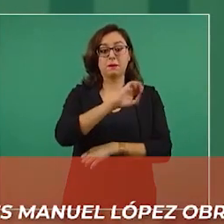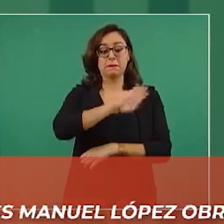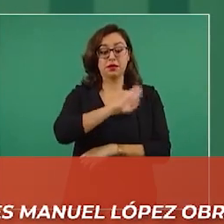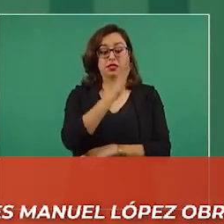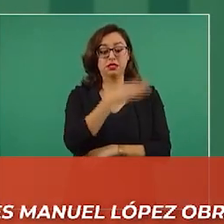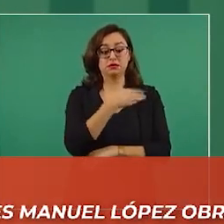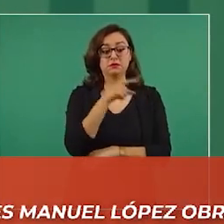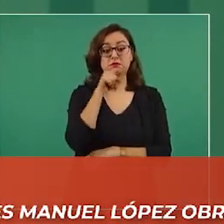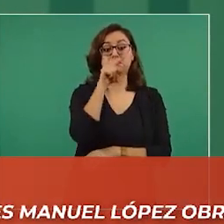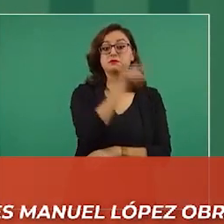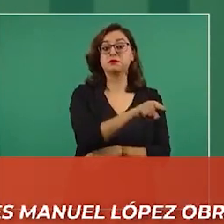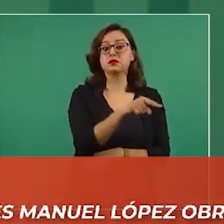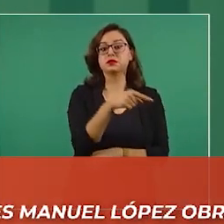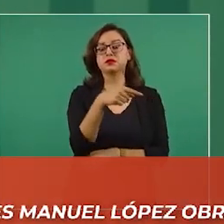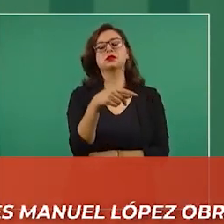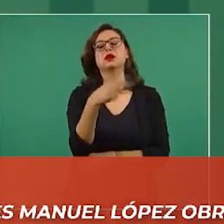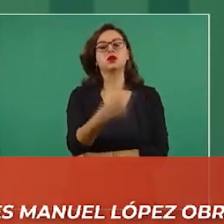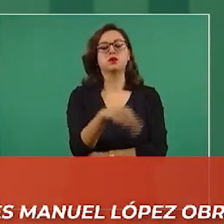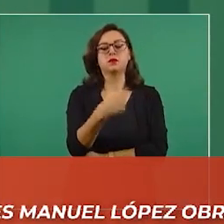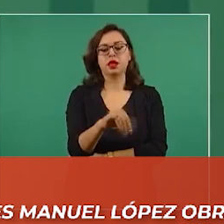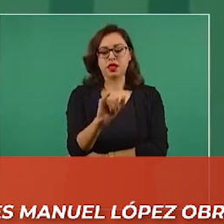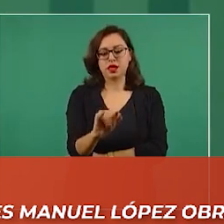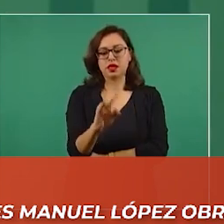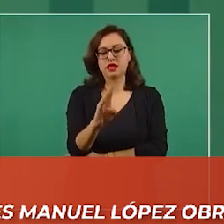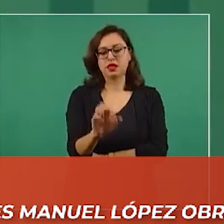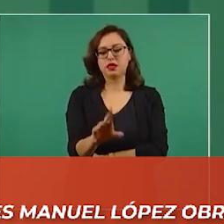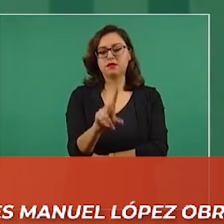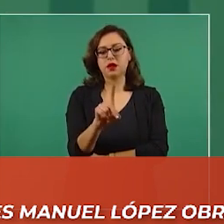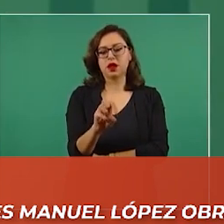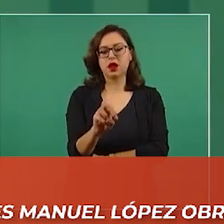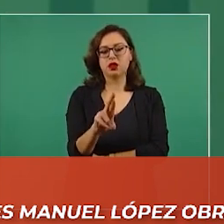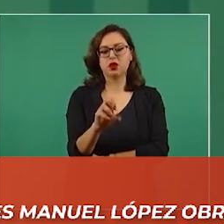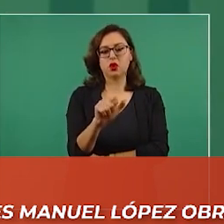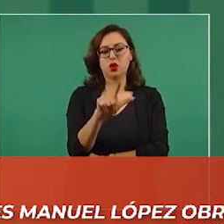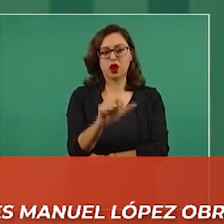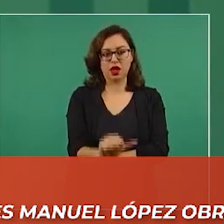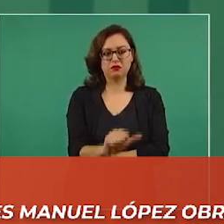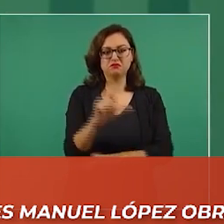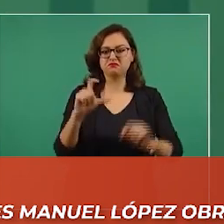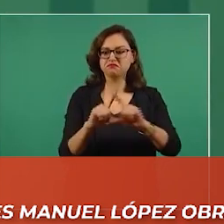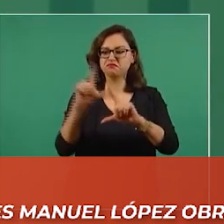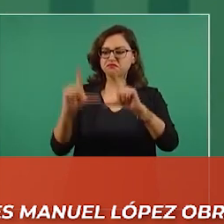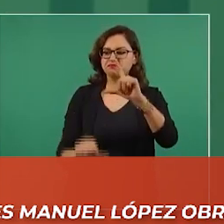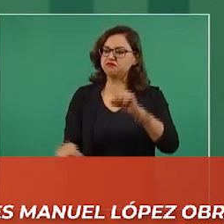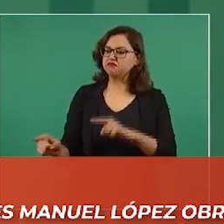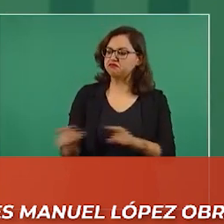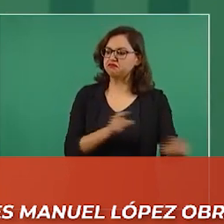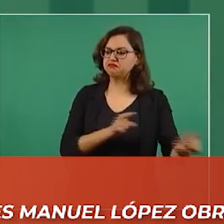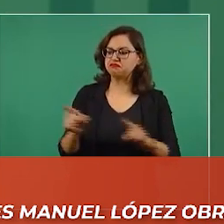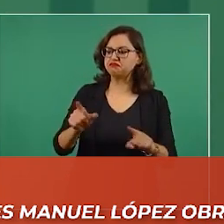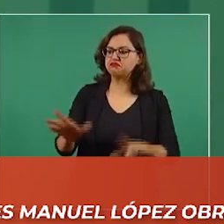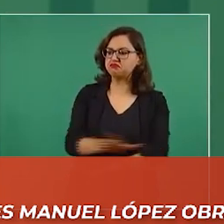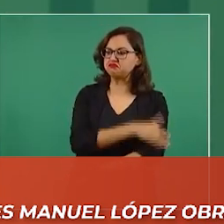Iberdrola, se atrevió a ofendernos a los mexicanos,